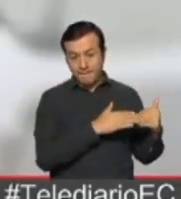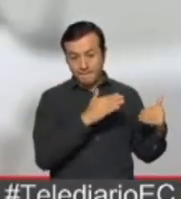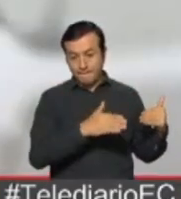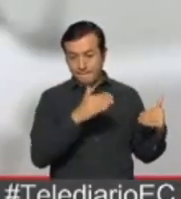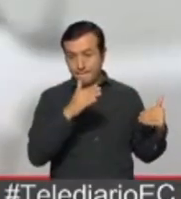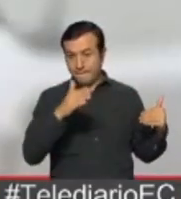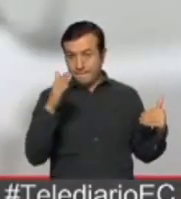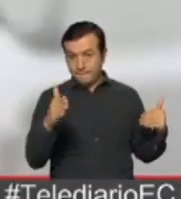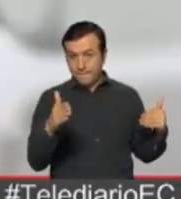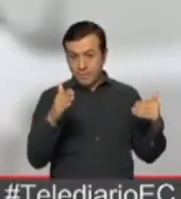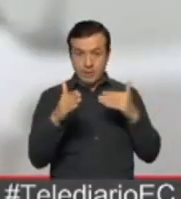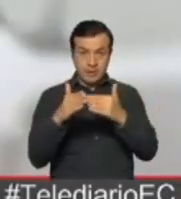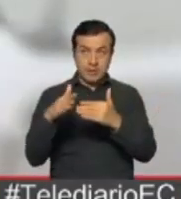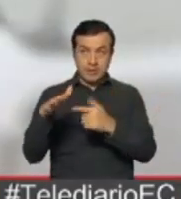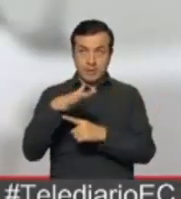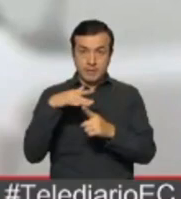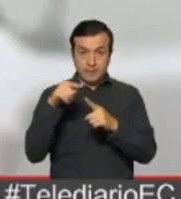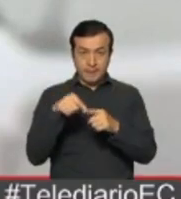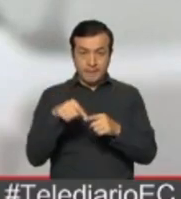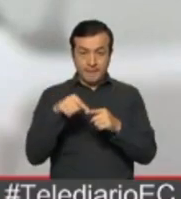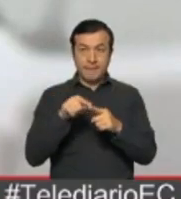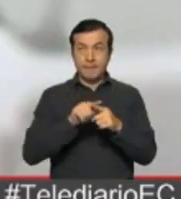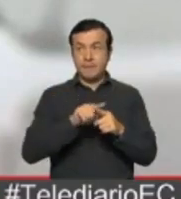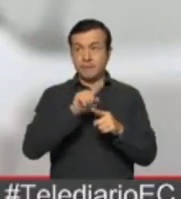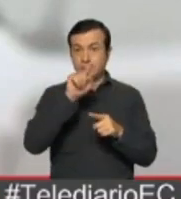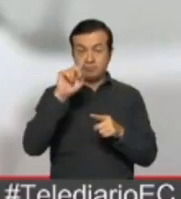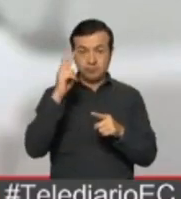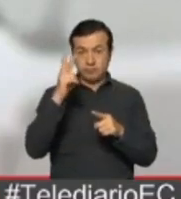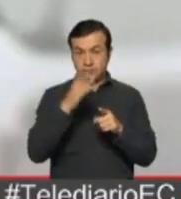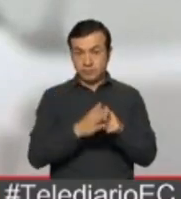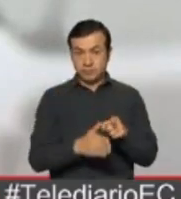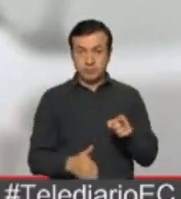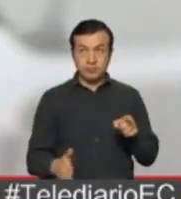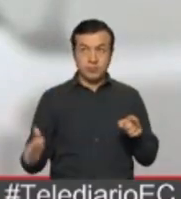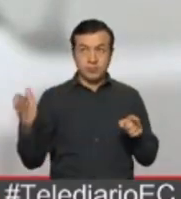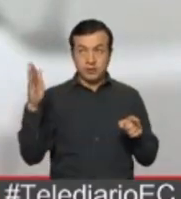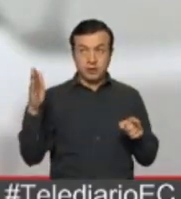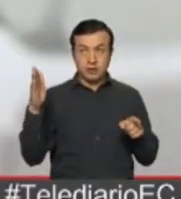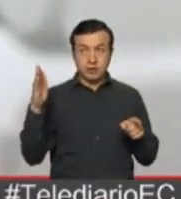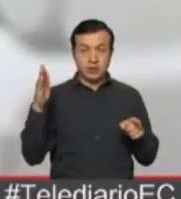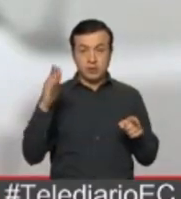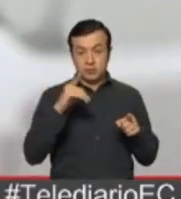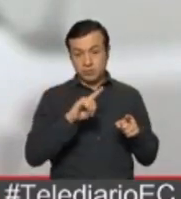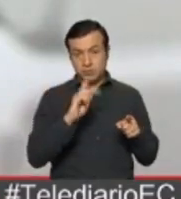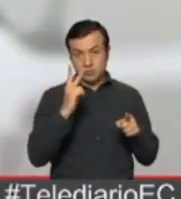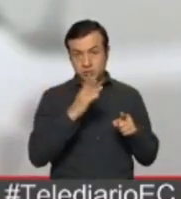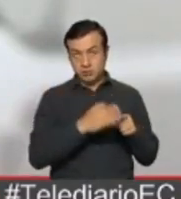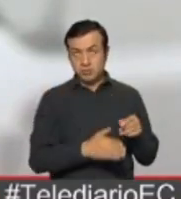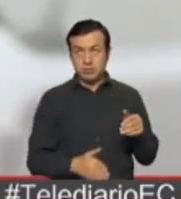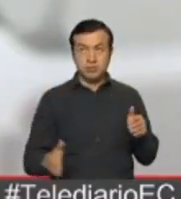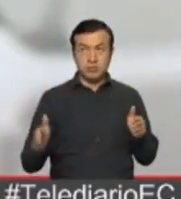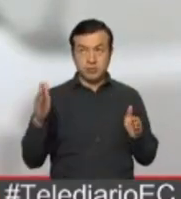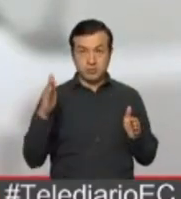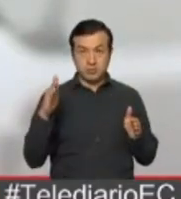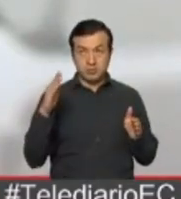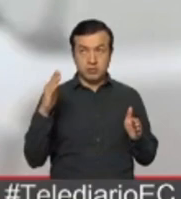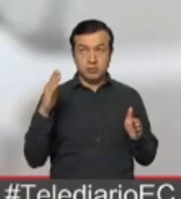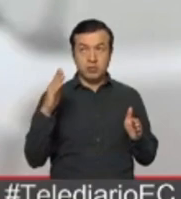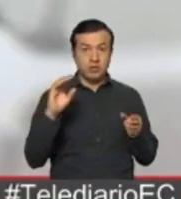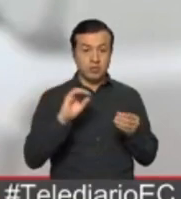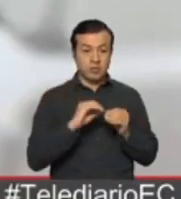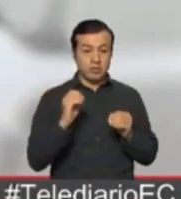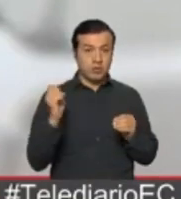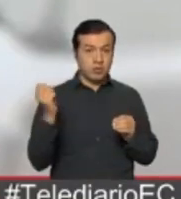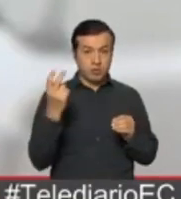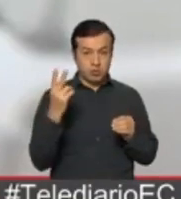las condiciones de contorno quedarían para que pueda avanzar la siguiente etapa se iniciaría la fase la fase 2 la fase